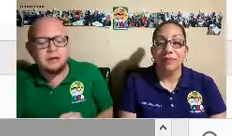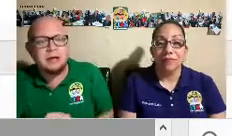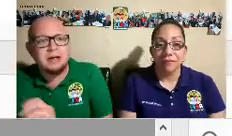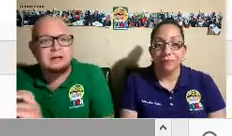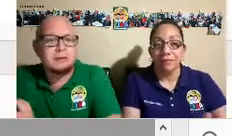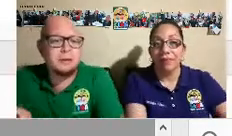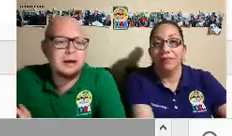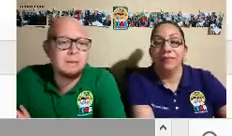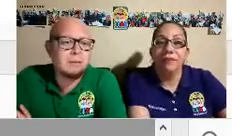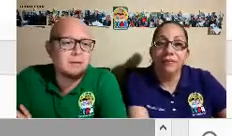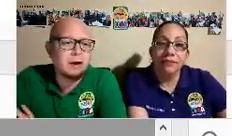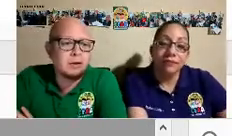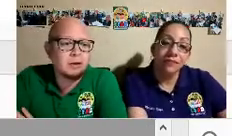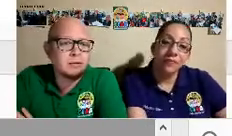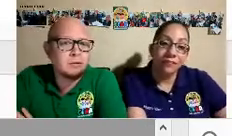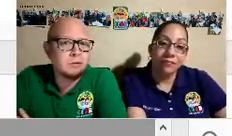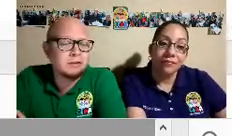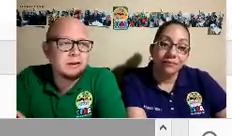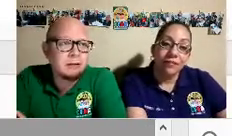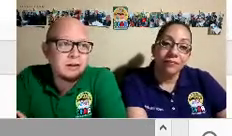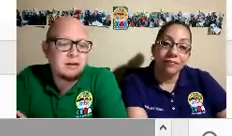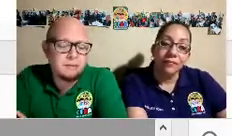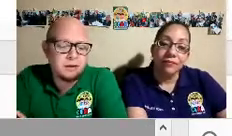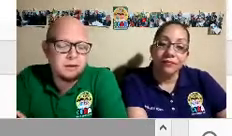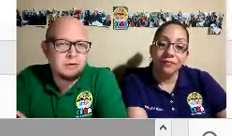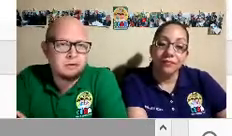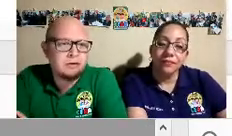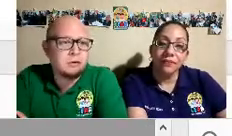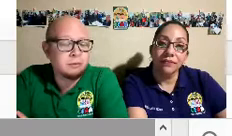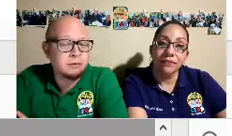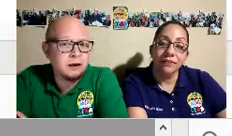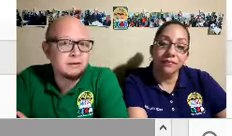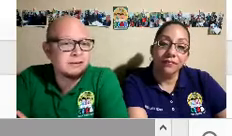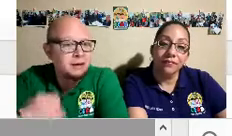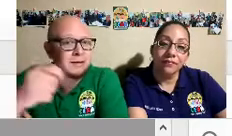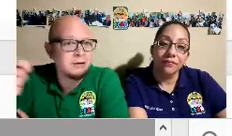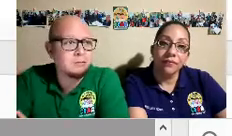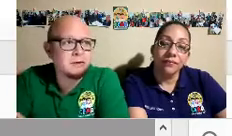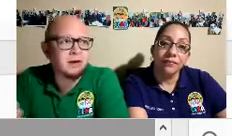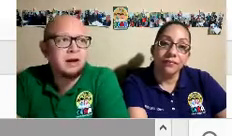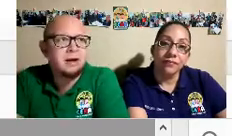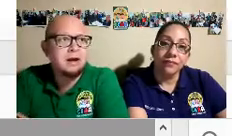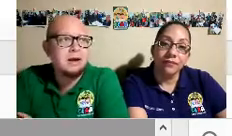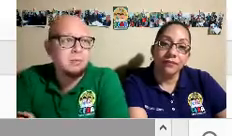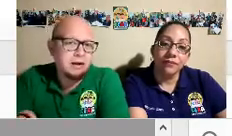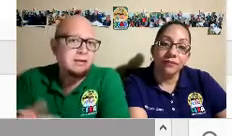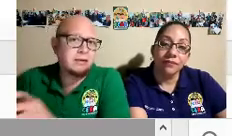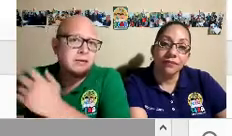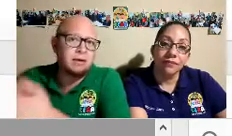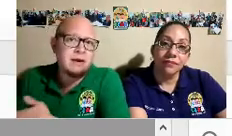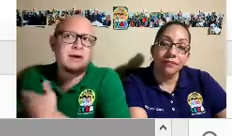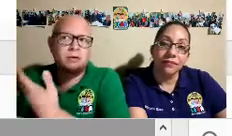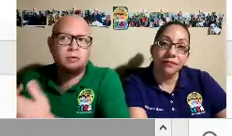caso. Si, por ejemplo, los niños no están ahorita en condiciones o posibilidades de escribir un mensaje porque